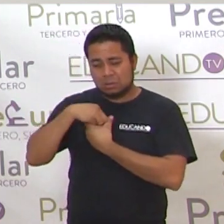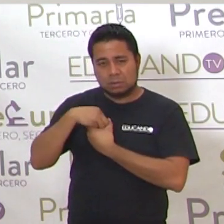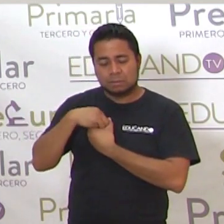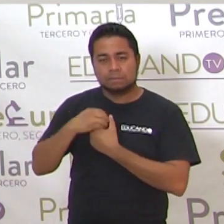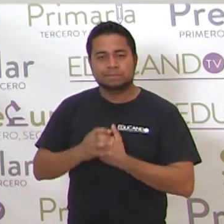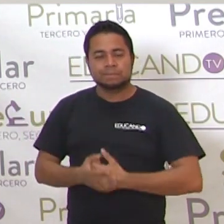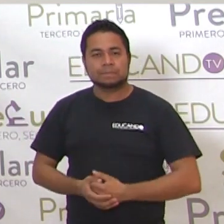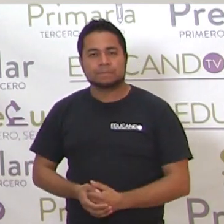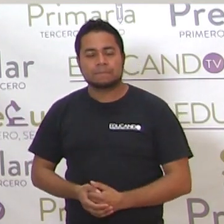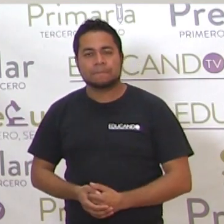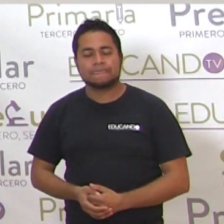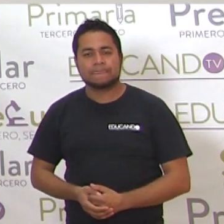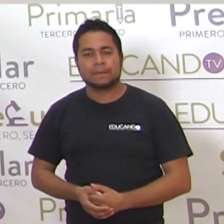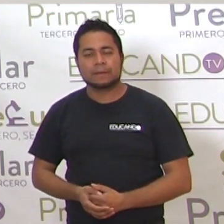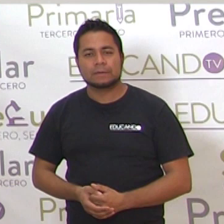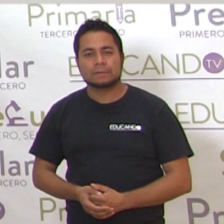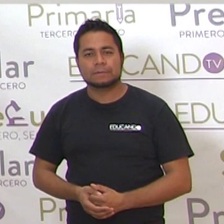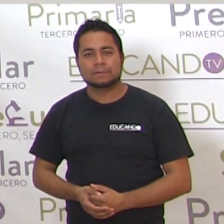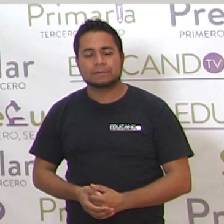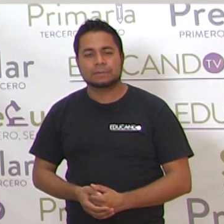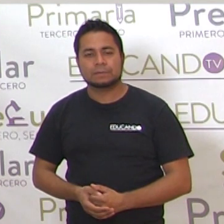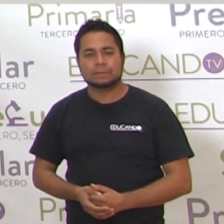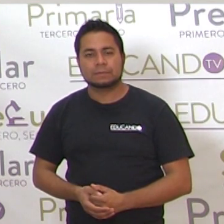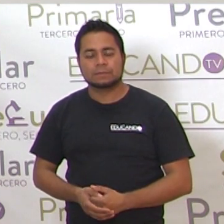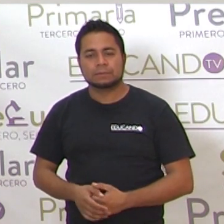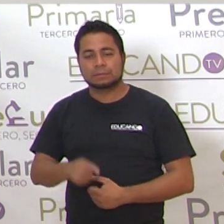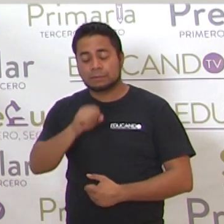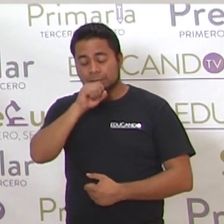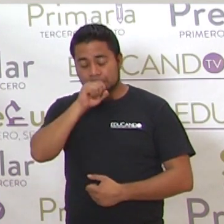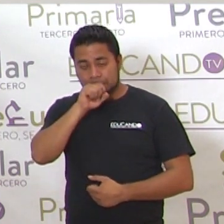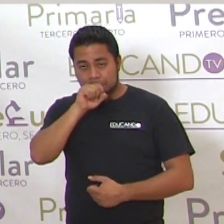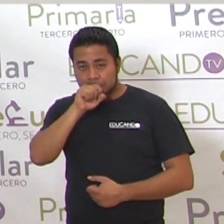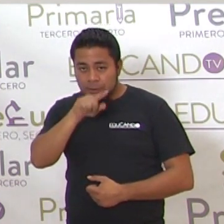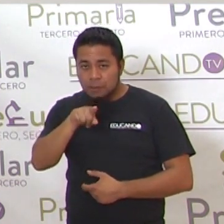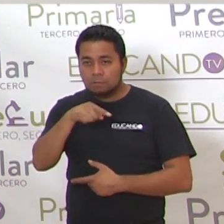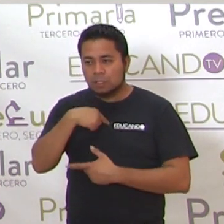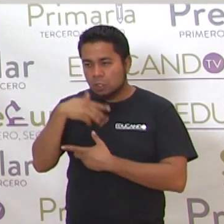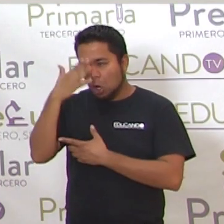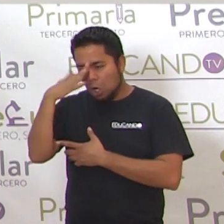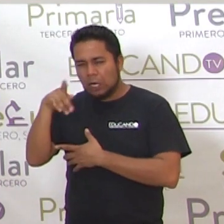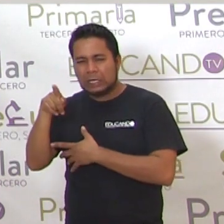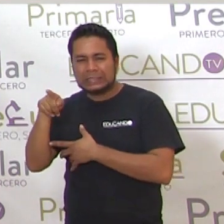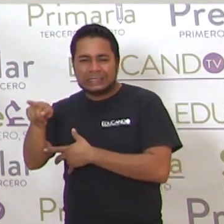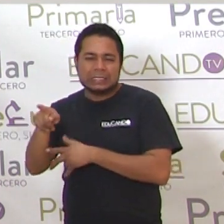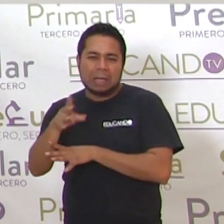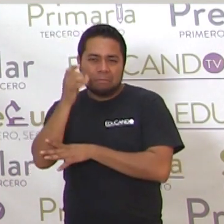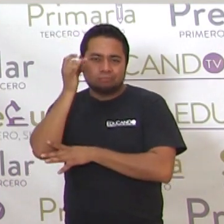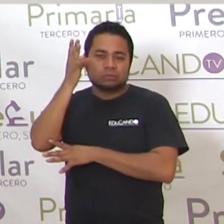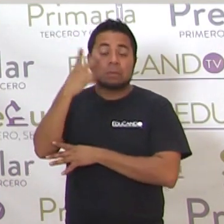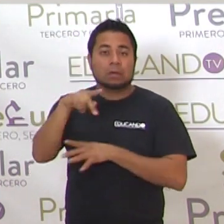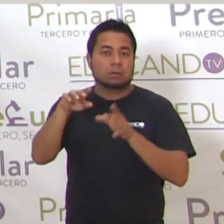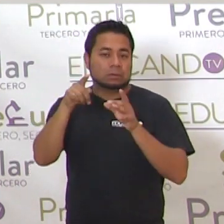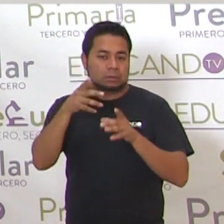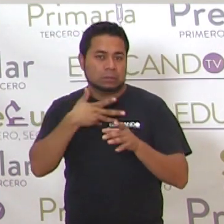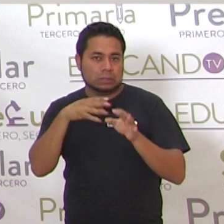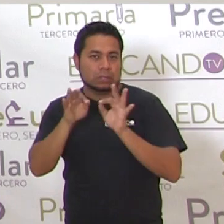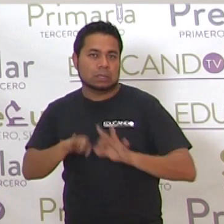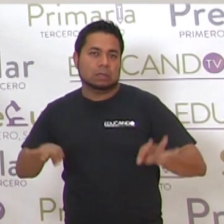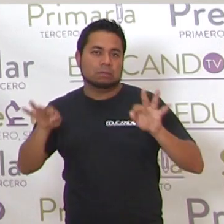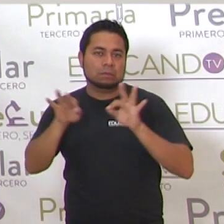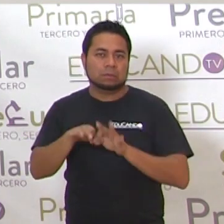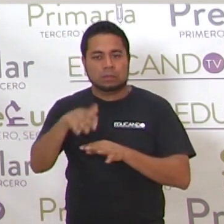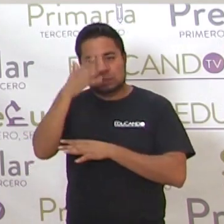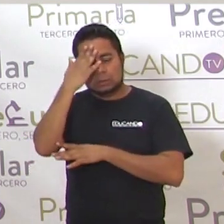también no sin antes algo muy mucho sé que ya lo sabes pero que es importante que sepas